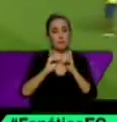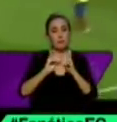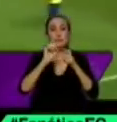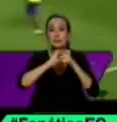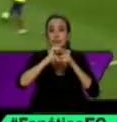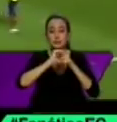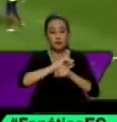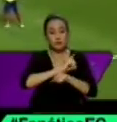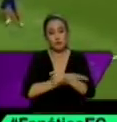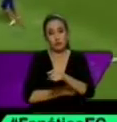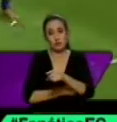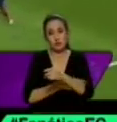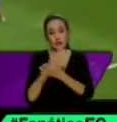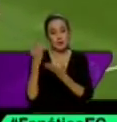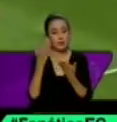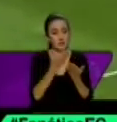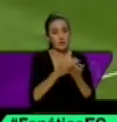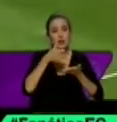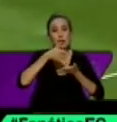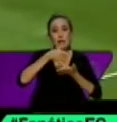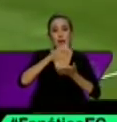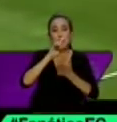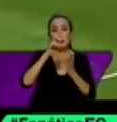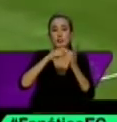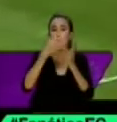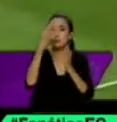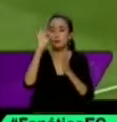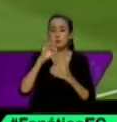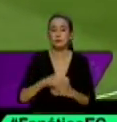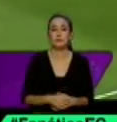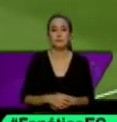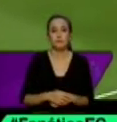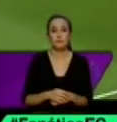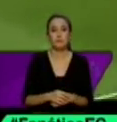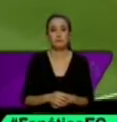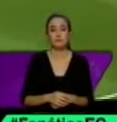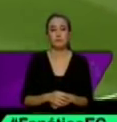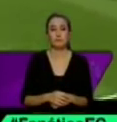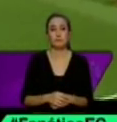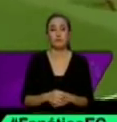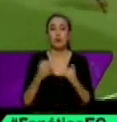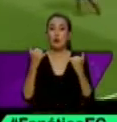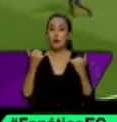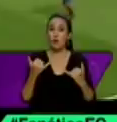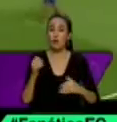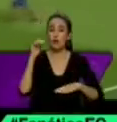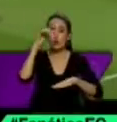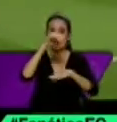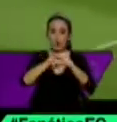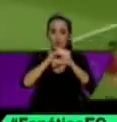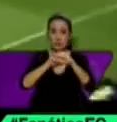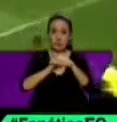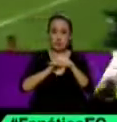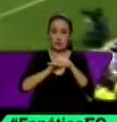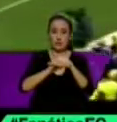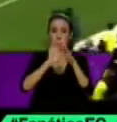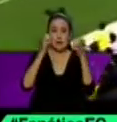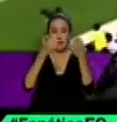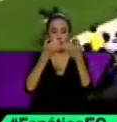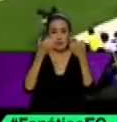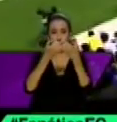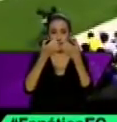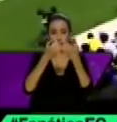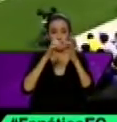a lo que será ya la Copa América del 2019 y también las eliminatorias. Destacar que hoy a la tarde tenía previsto la selección